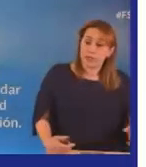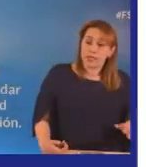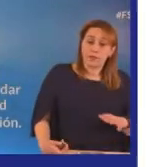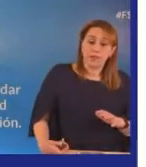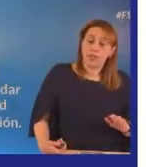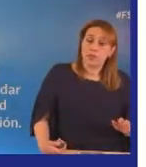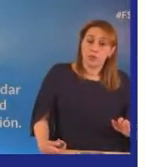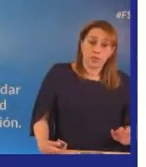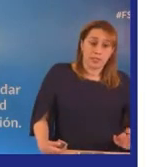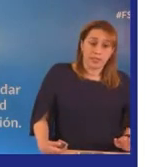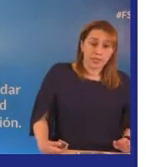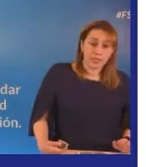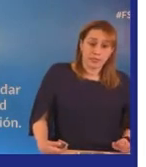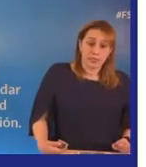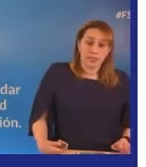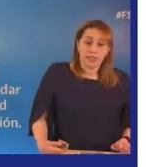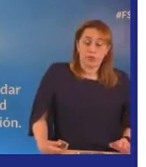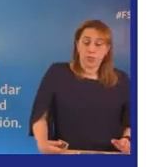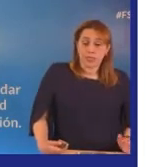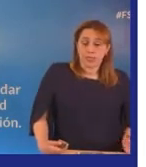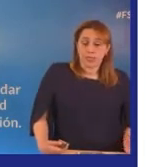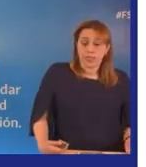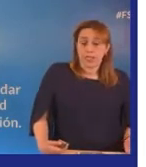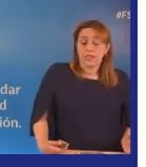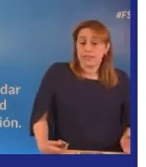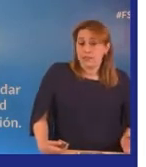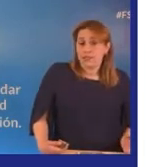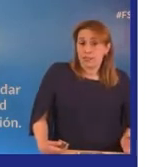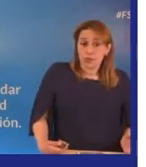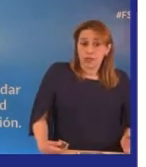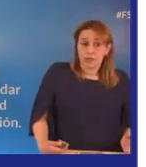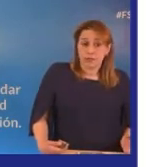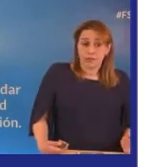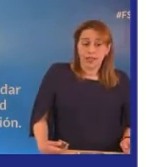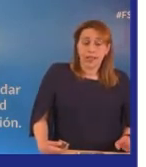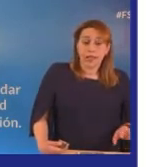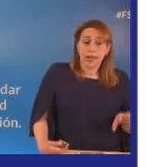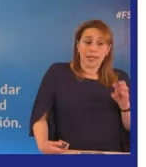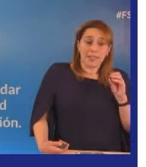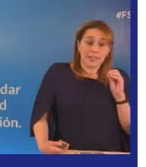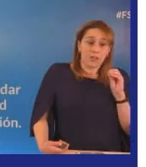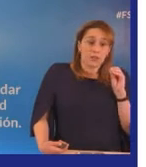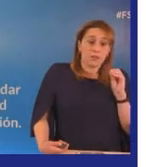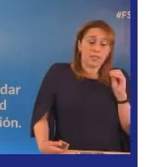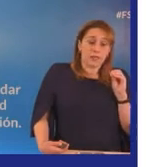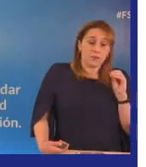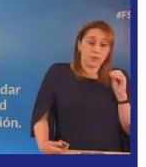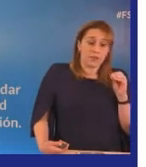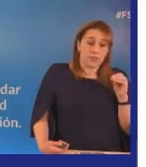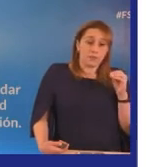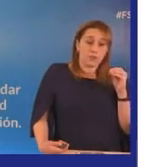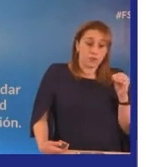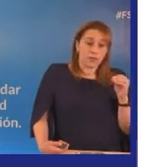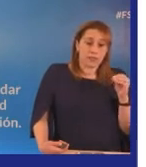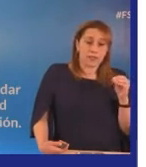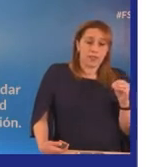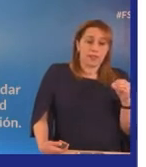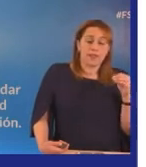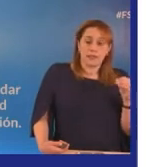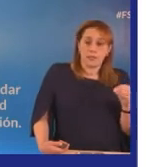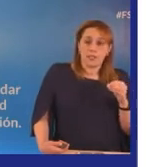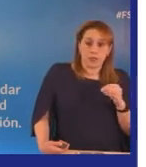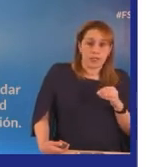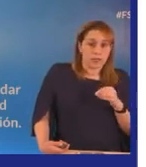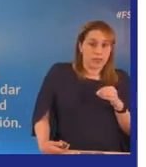están prácticamente comprometidas. Es un paciente que ya necesita ayuda. Acá es ya donde empezamos a ver mucho más